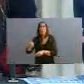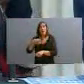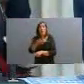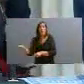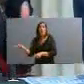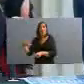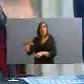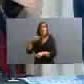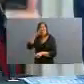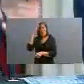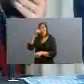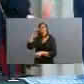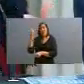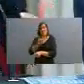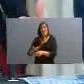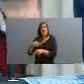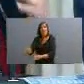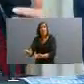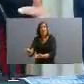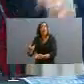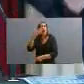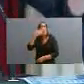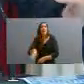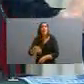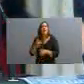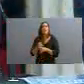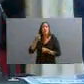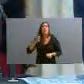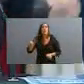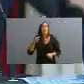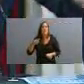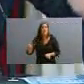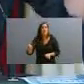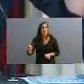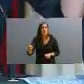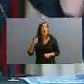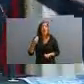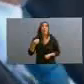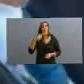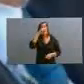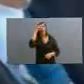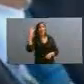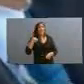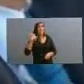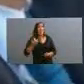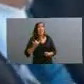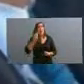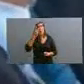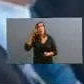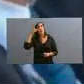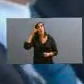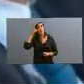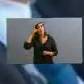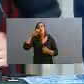se convierte en litigioso, porque siempre saben que alguien no va a apelar del Estado, porque además el Estado tiene 28 millones de